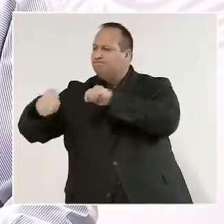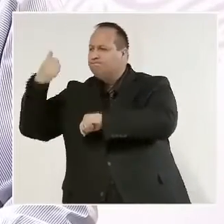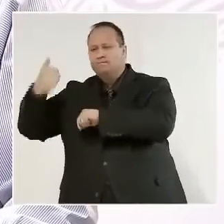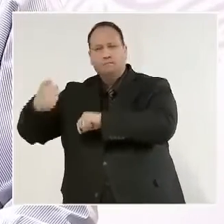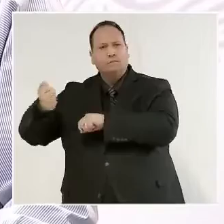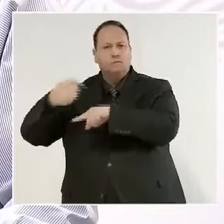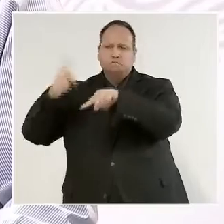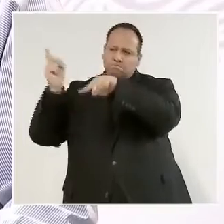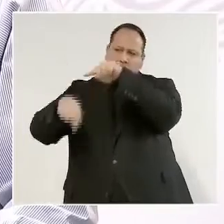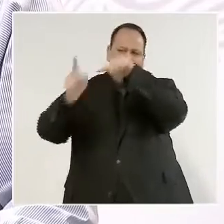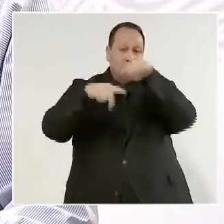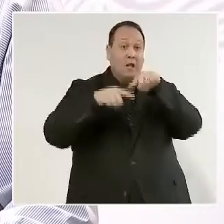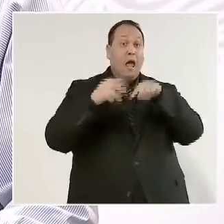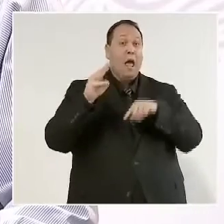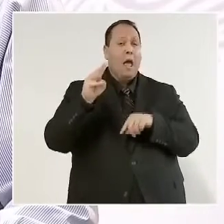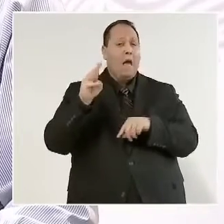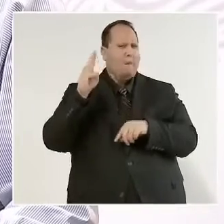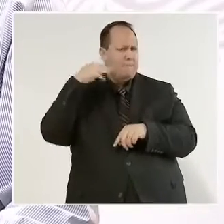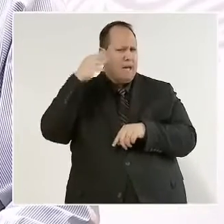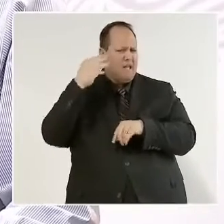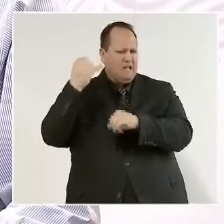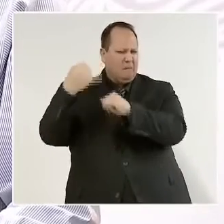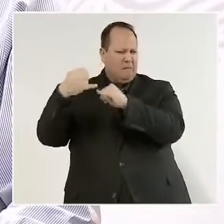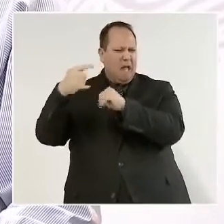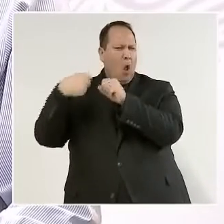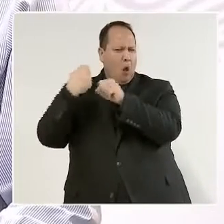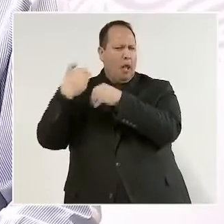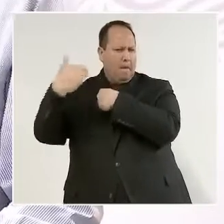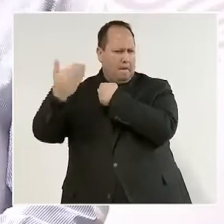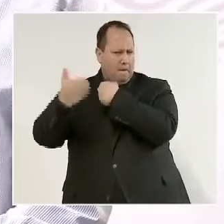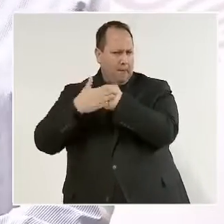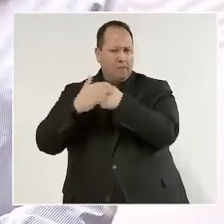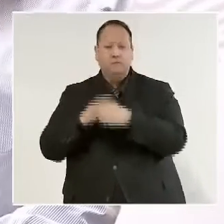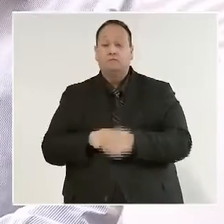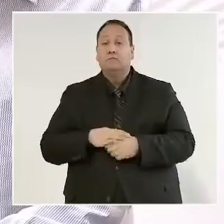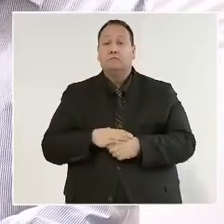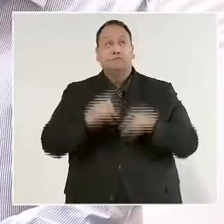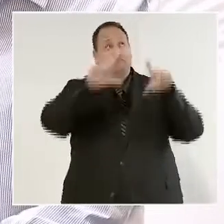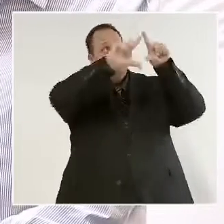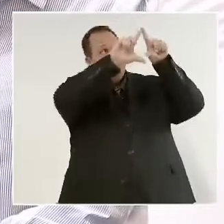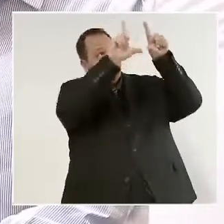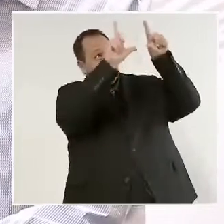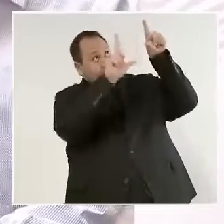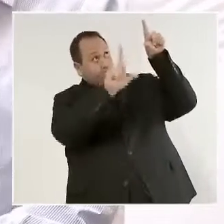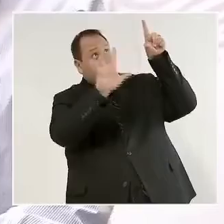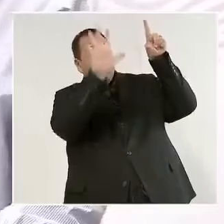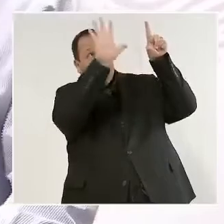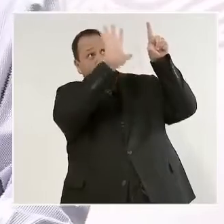A finales de marzo del año próximo se van a instalar